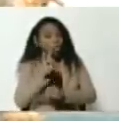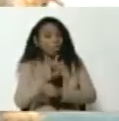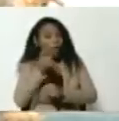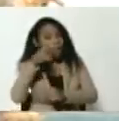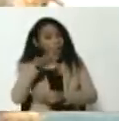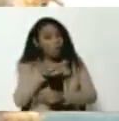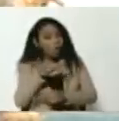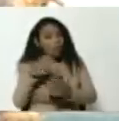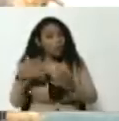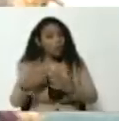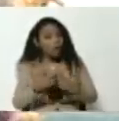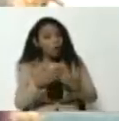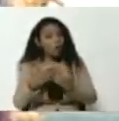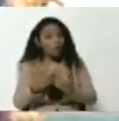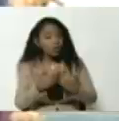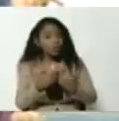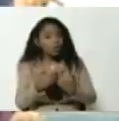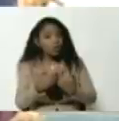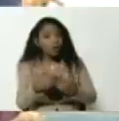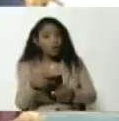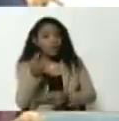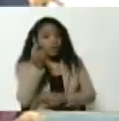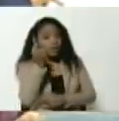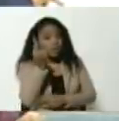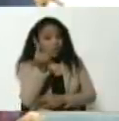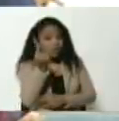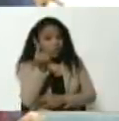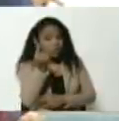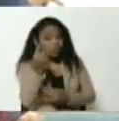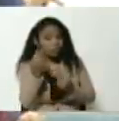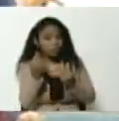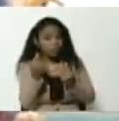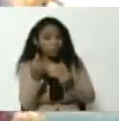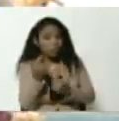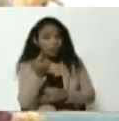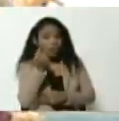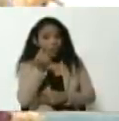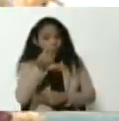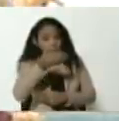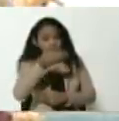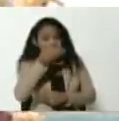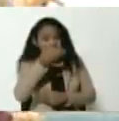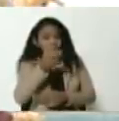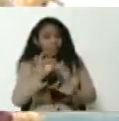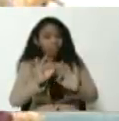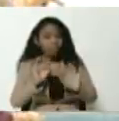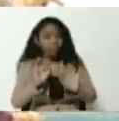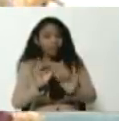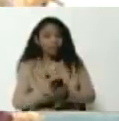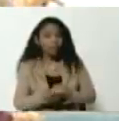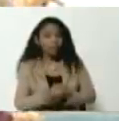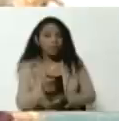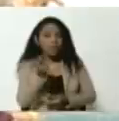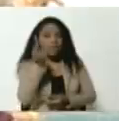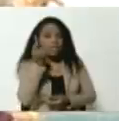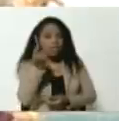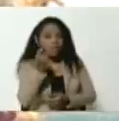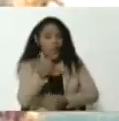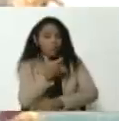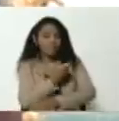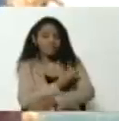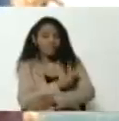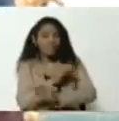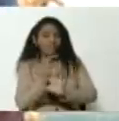Estados Unidos de Norteamérica. Ni un centavo, ni un tapaboca, ni una ampolla de